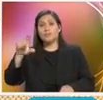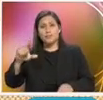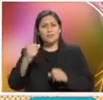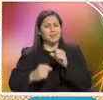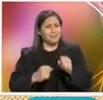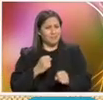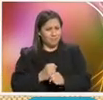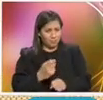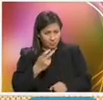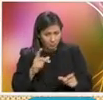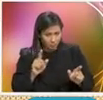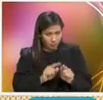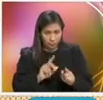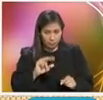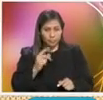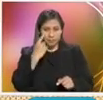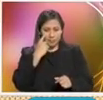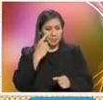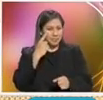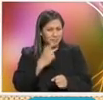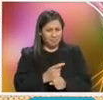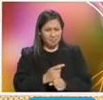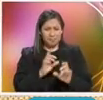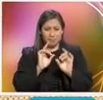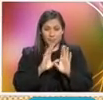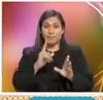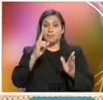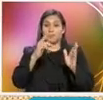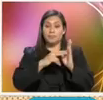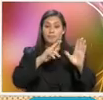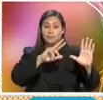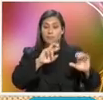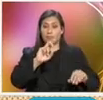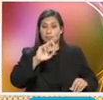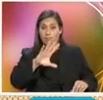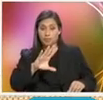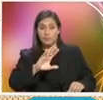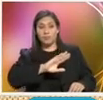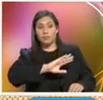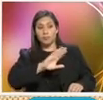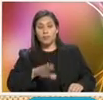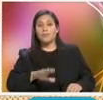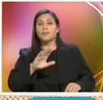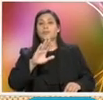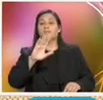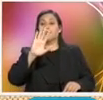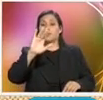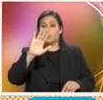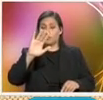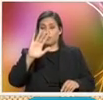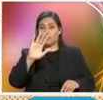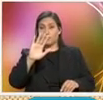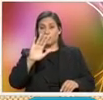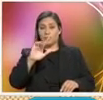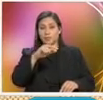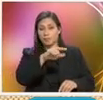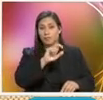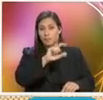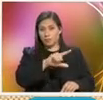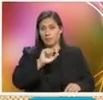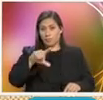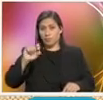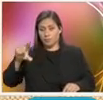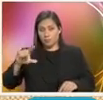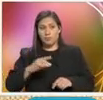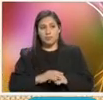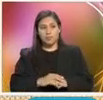Y eso no es todo. Fíjate en la primera coincidencia. Desde 1835 han muerto más de 50 artistas a esa edad. El